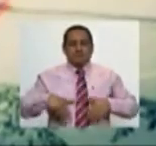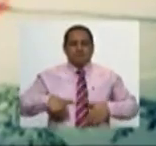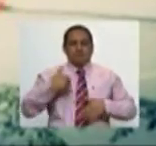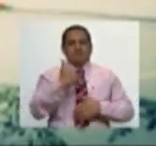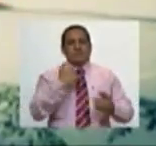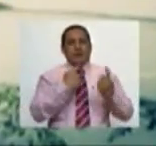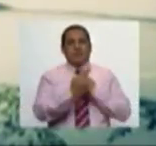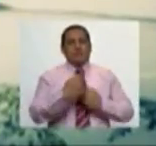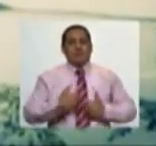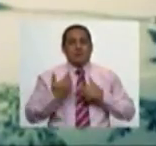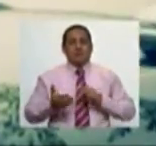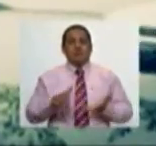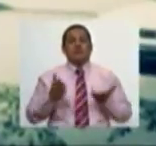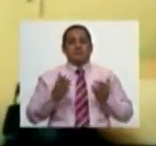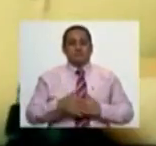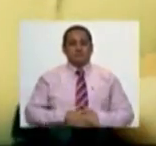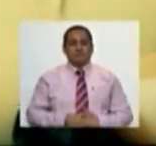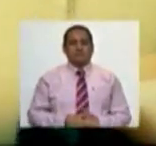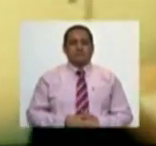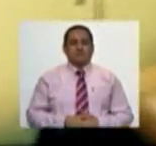para no perder la vida por un celular.